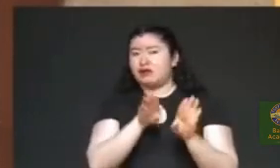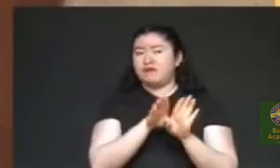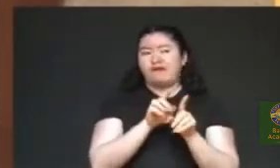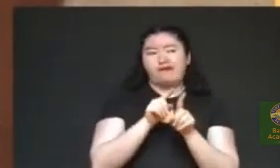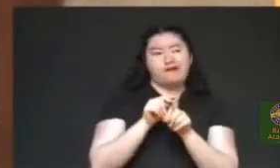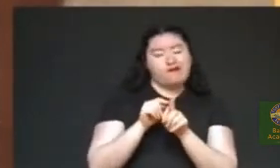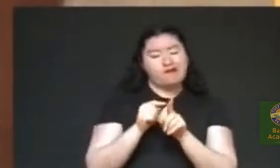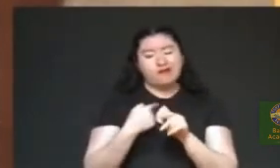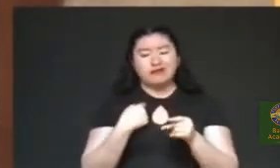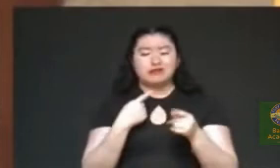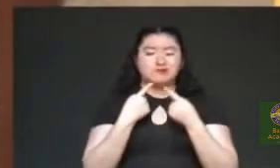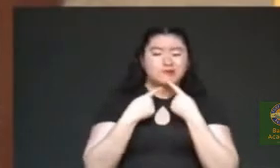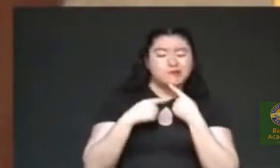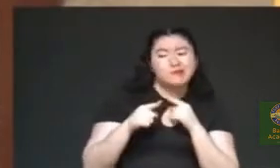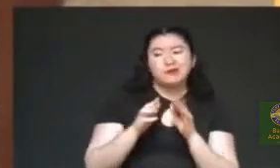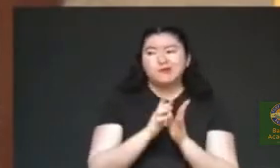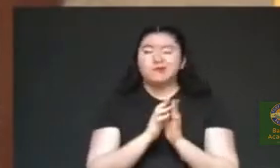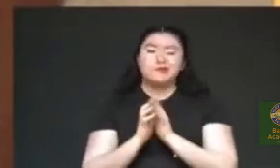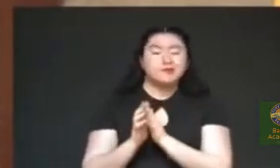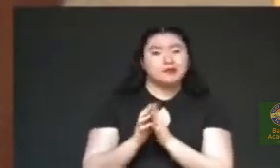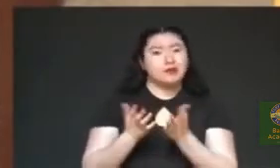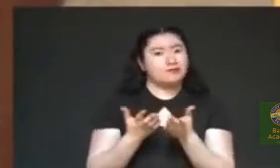pues distinguir pues cuáles son